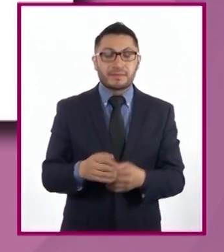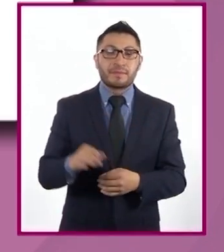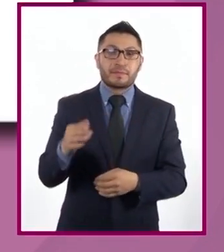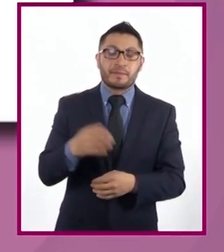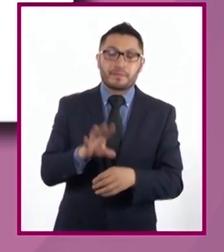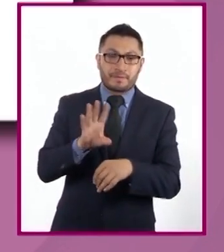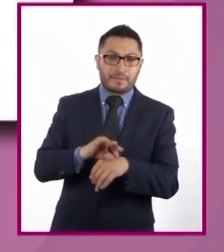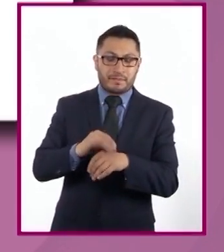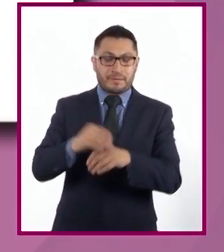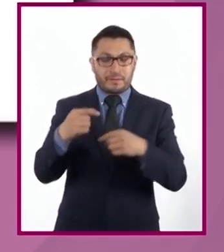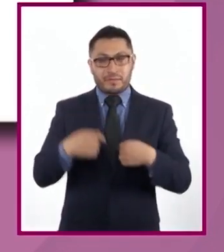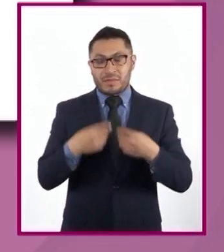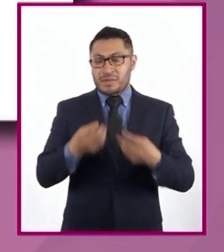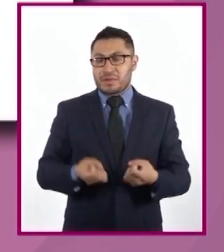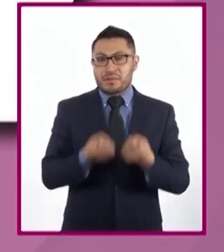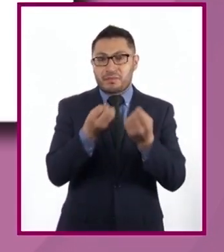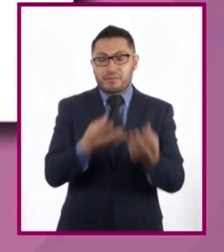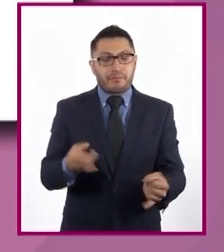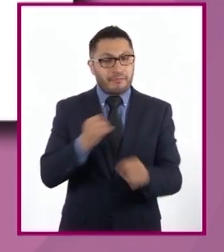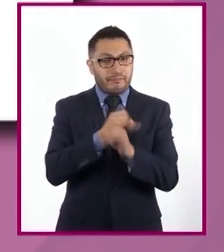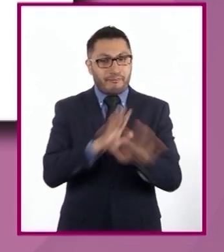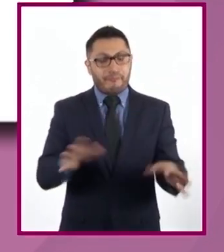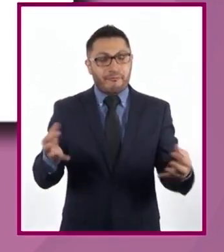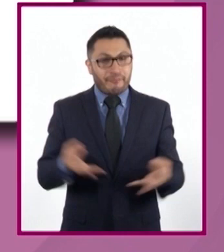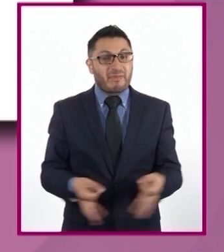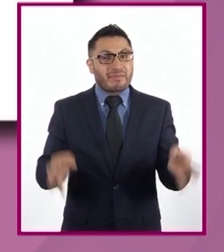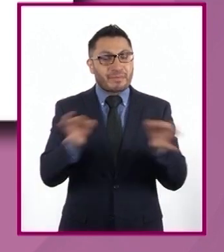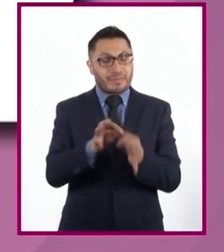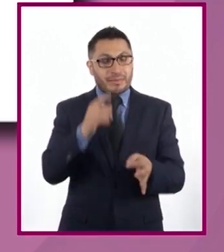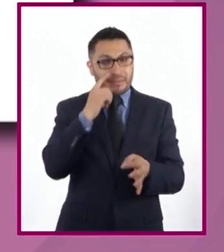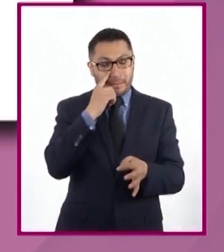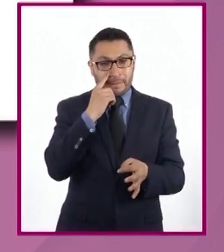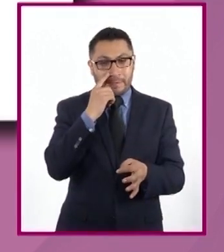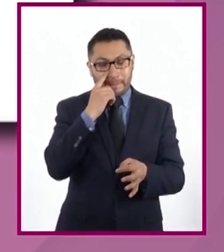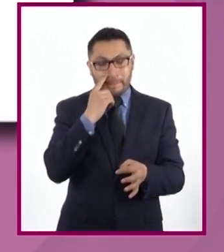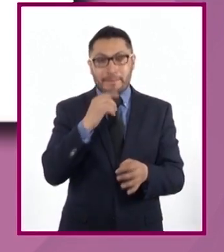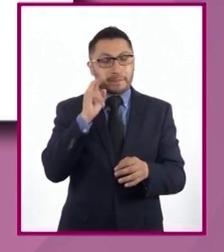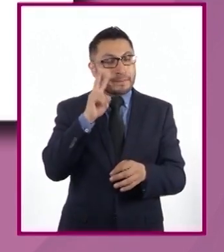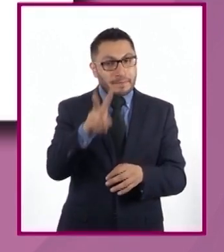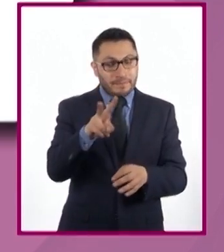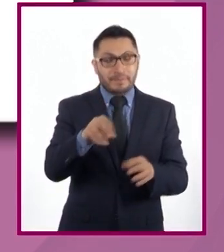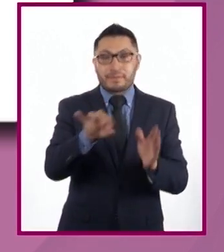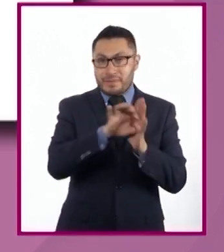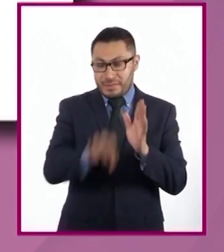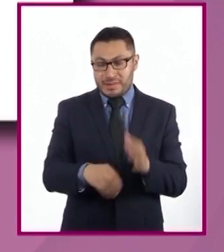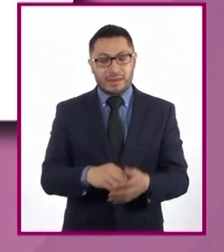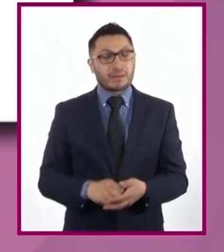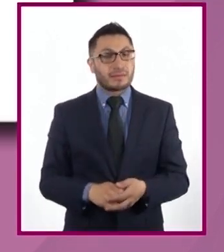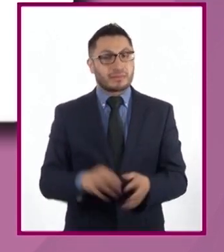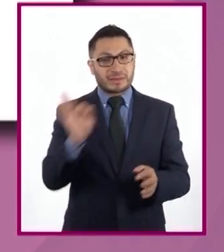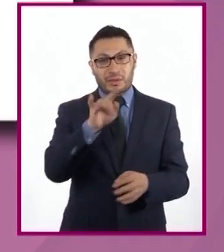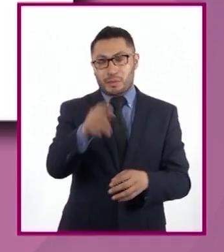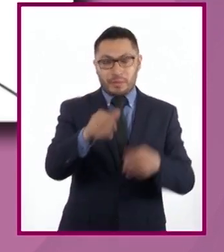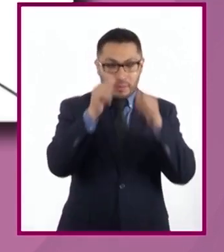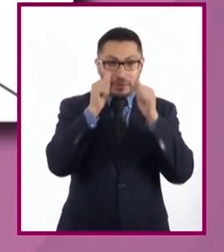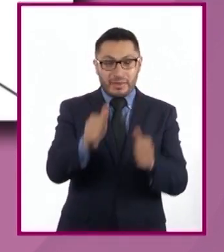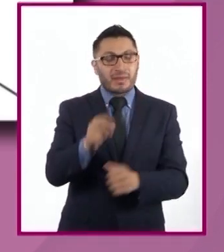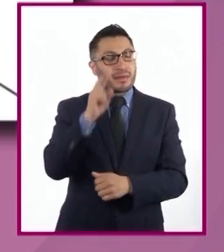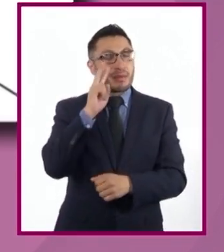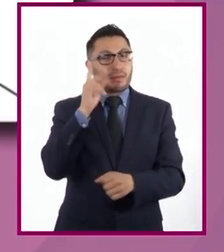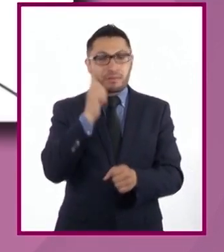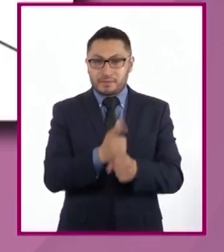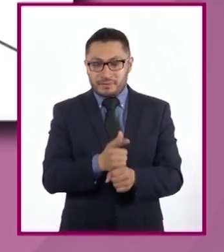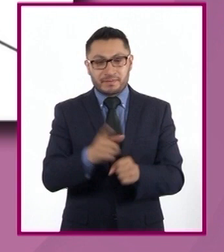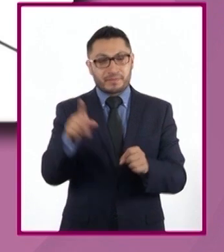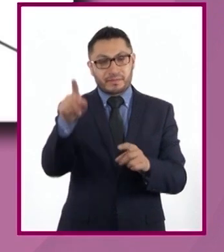permíteme brindar otro dato importante que podemos visualizar en este ejemplo. Si prestan atención, notarán que el